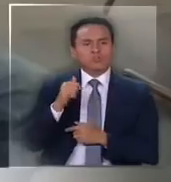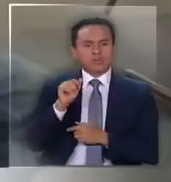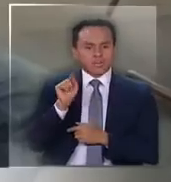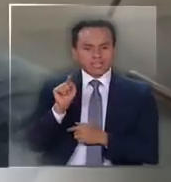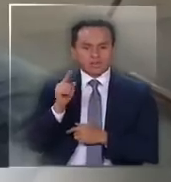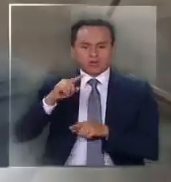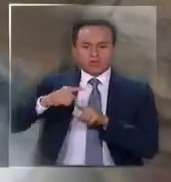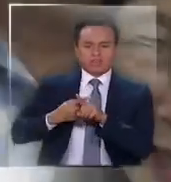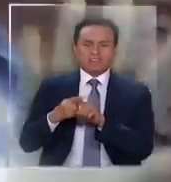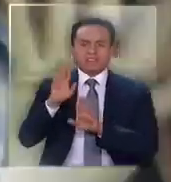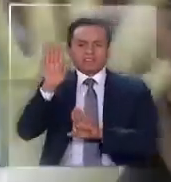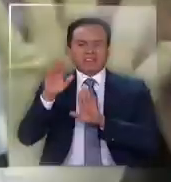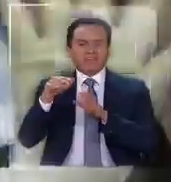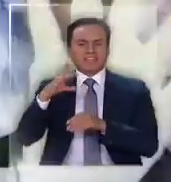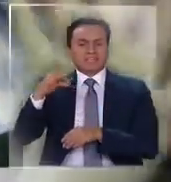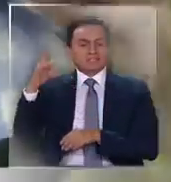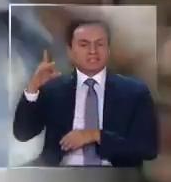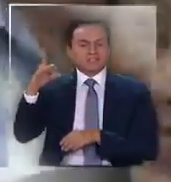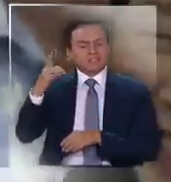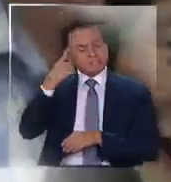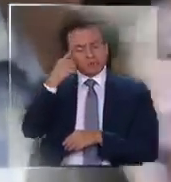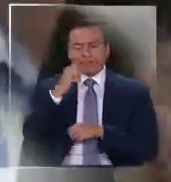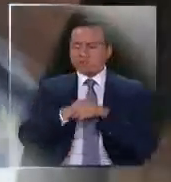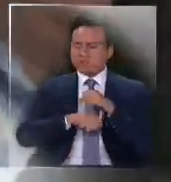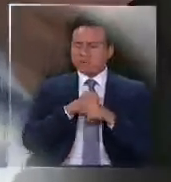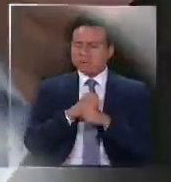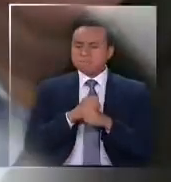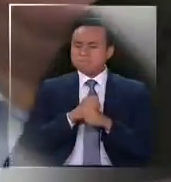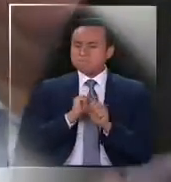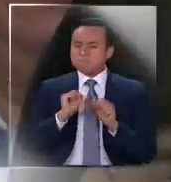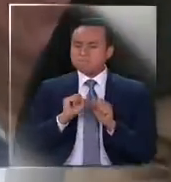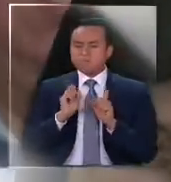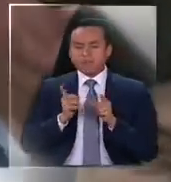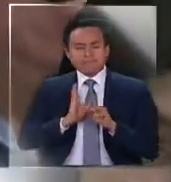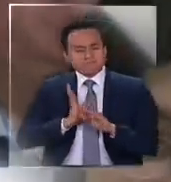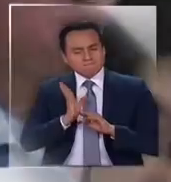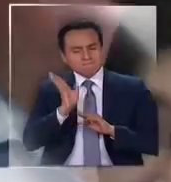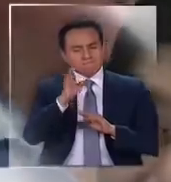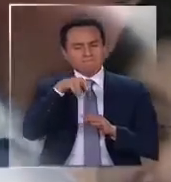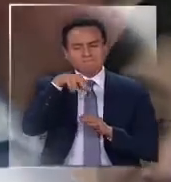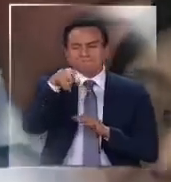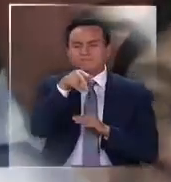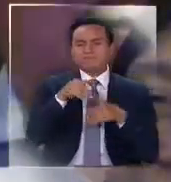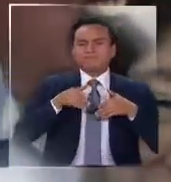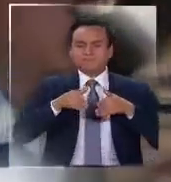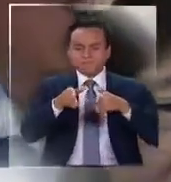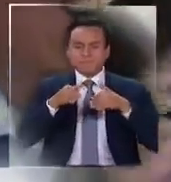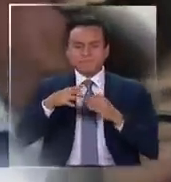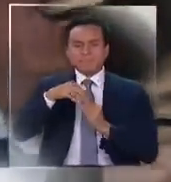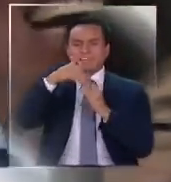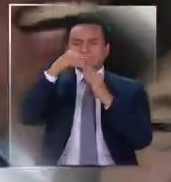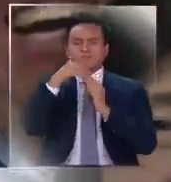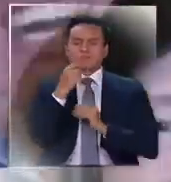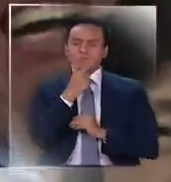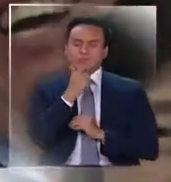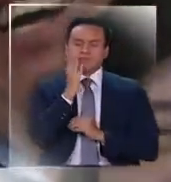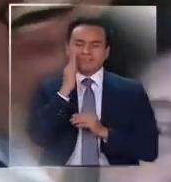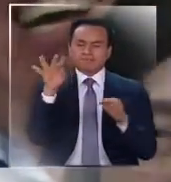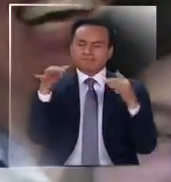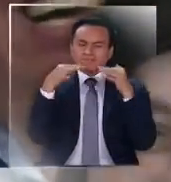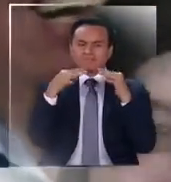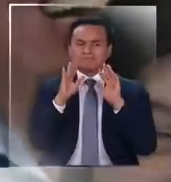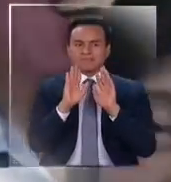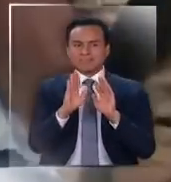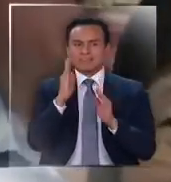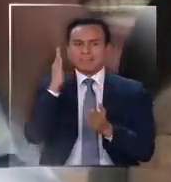ser reelecto. Su edad no fue impedimento para recorrer calles y reactivar su liderazgo con el humor que lo caracteriza y que